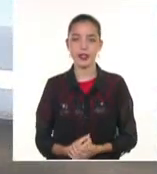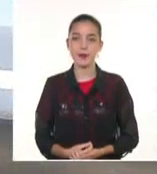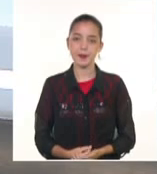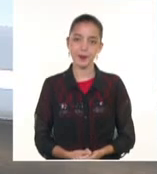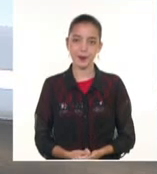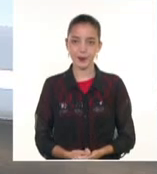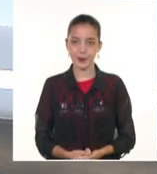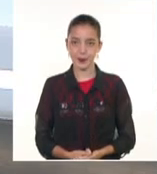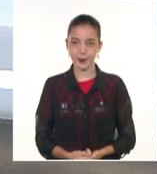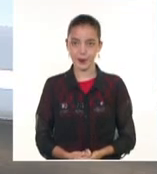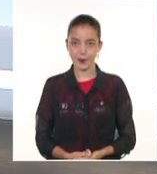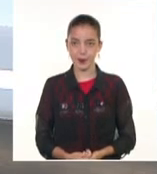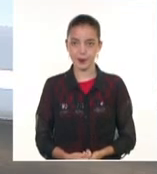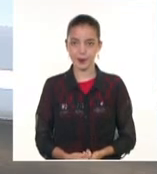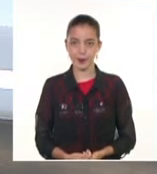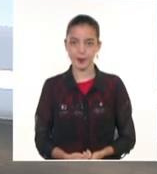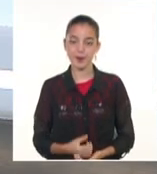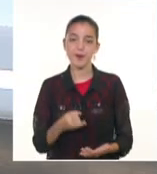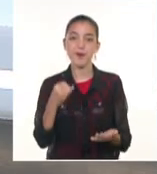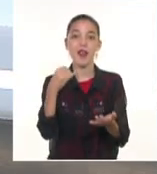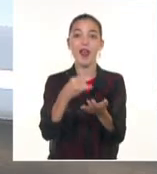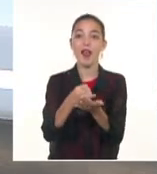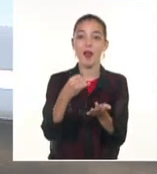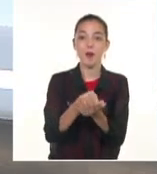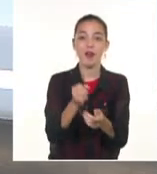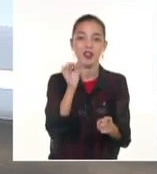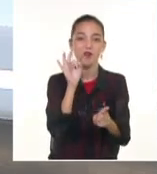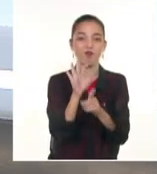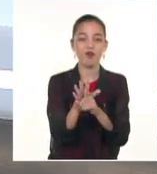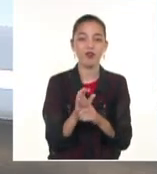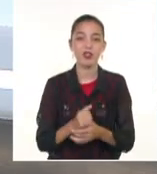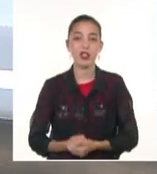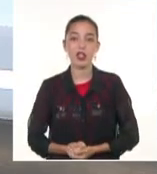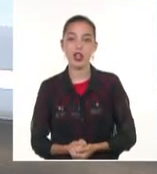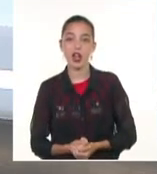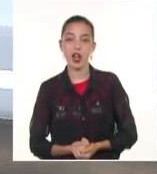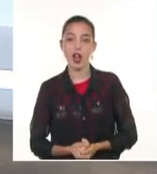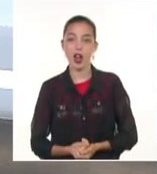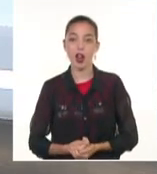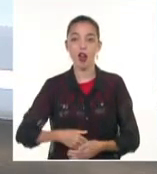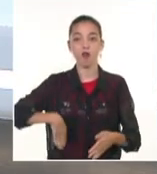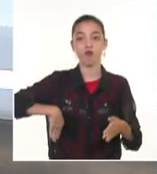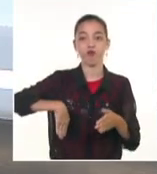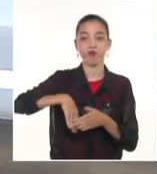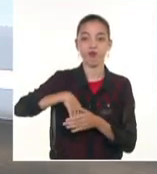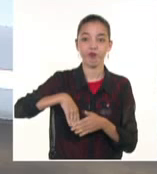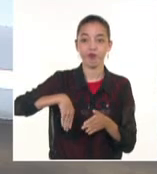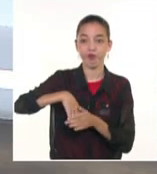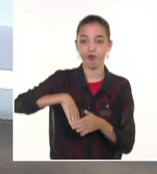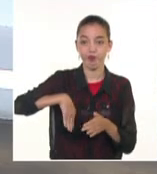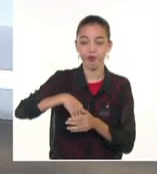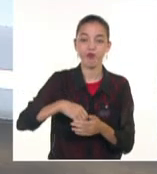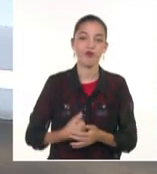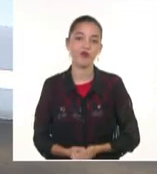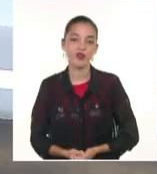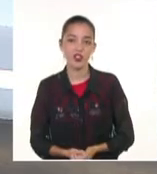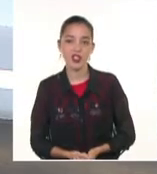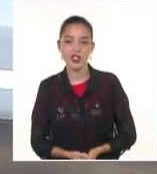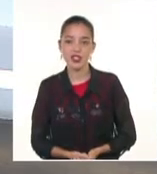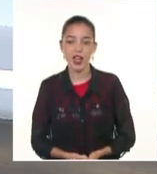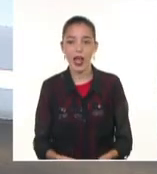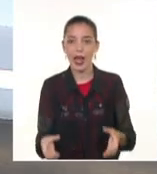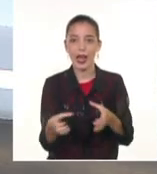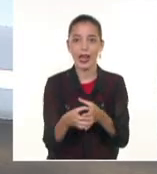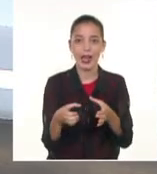Y este martes dio inicio con un nuevo formato incluido, la UEFA Champions League. Uno de los equipos más seguidos en el país, el Real Madrid, debutó con triunfo. Con